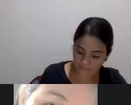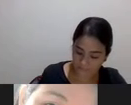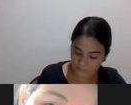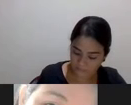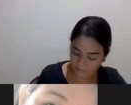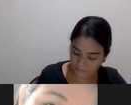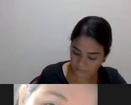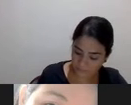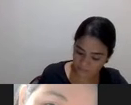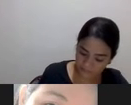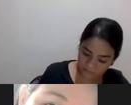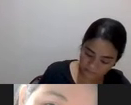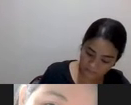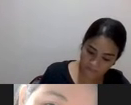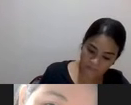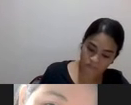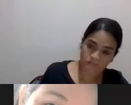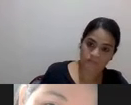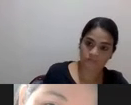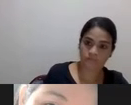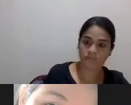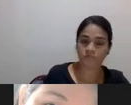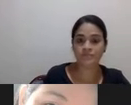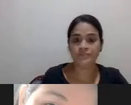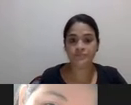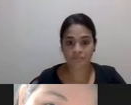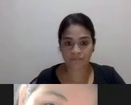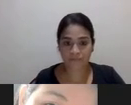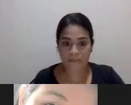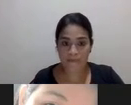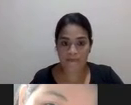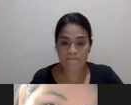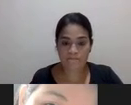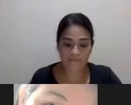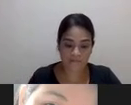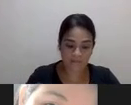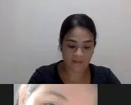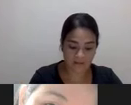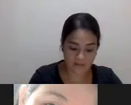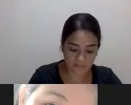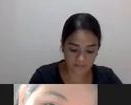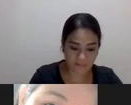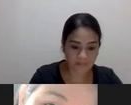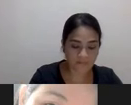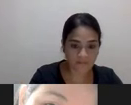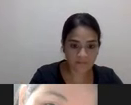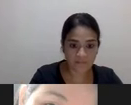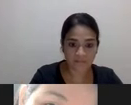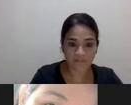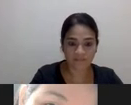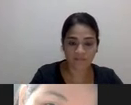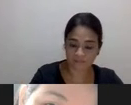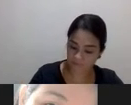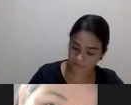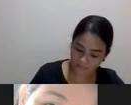es experimentación para hacer preguntas, alguna duda. ¿Sí? Alguien puede ser que haya